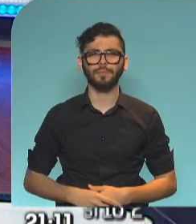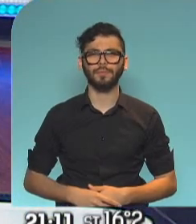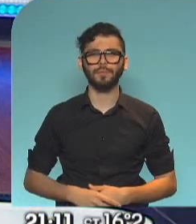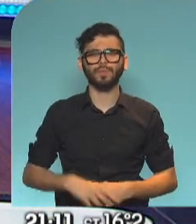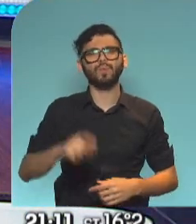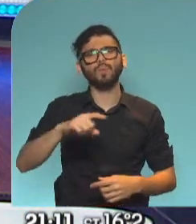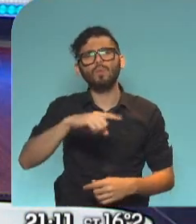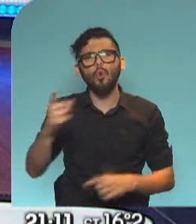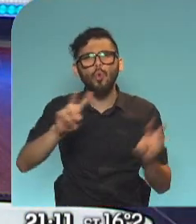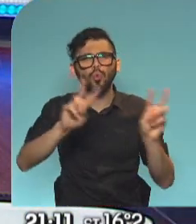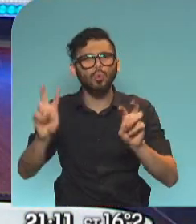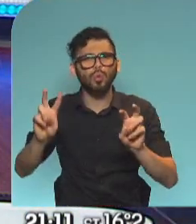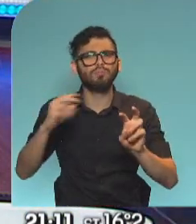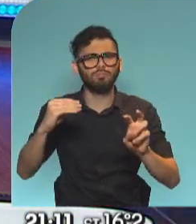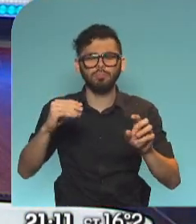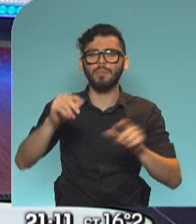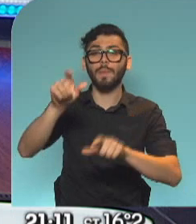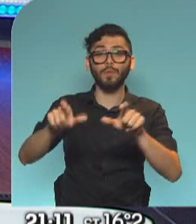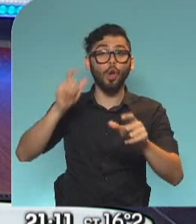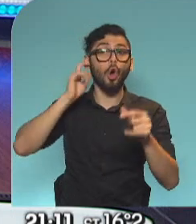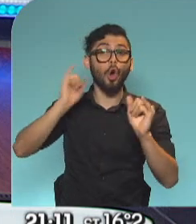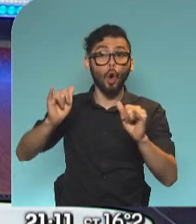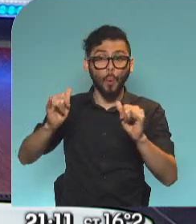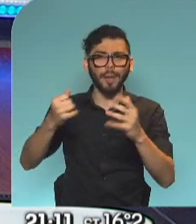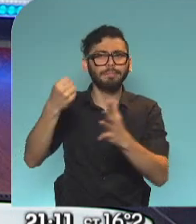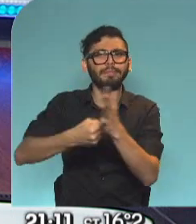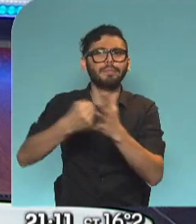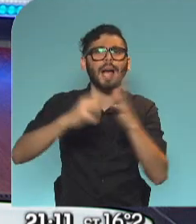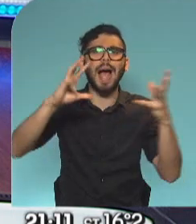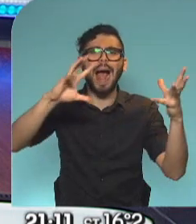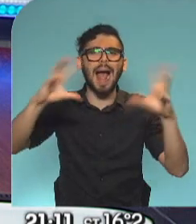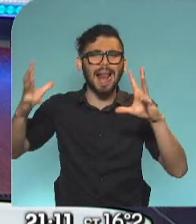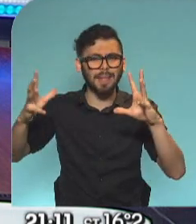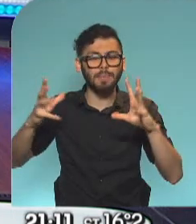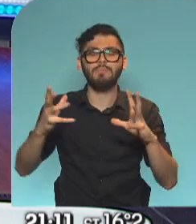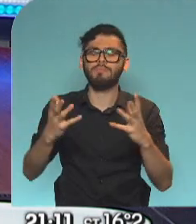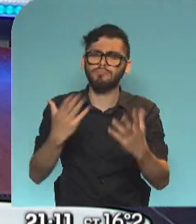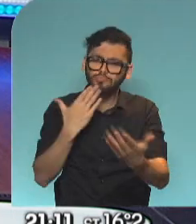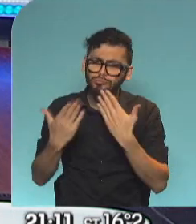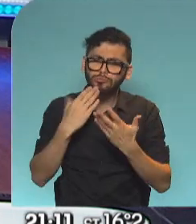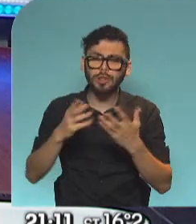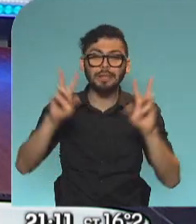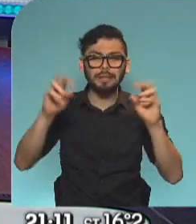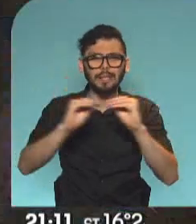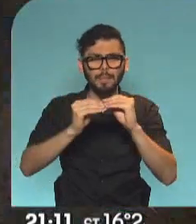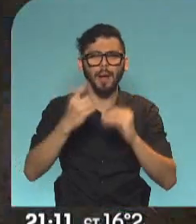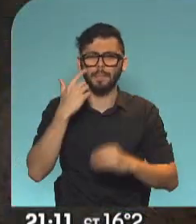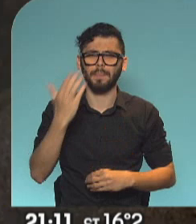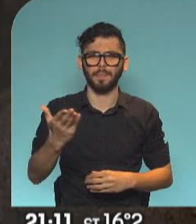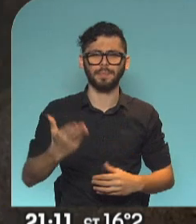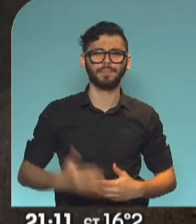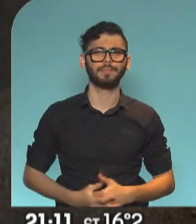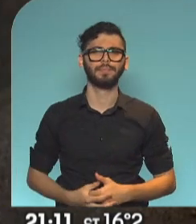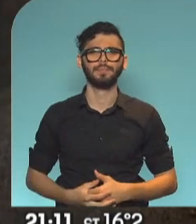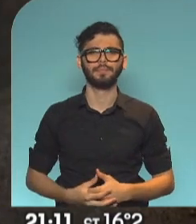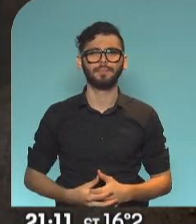Por otra parte, hablamos con Jóvenes por el Clima por una problemática que realmente preocupa. Vemos la nota.